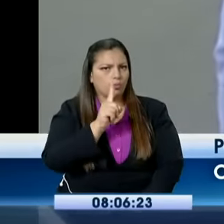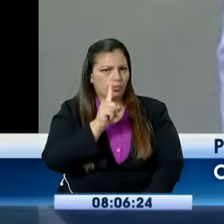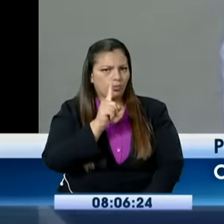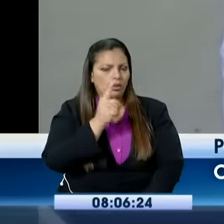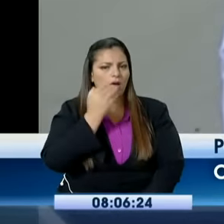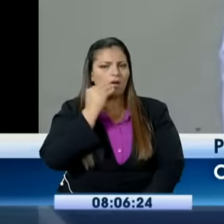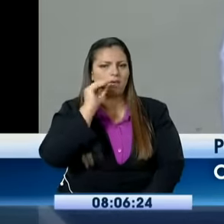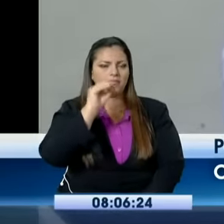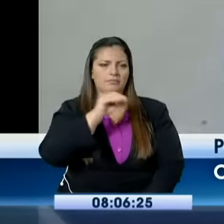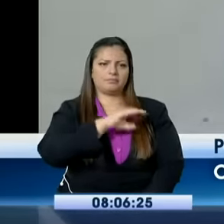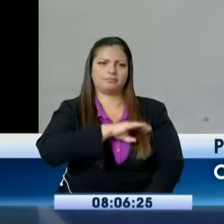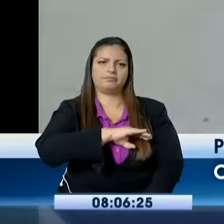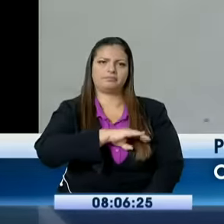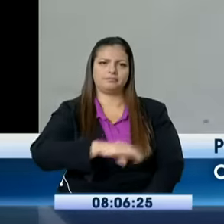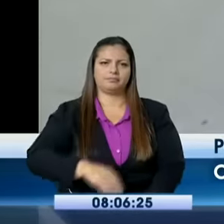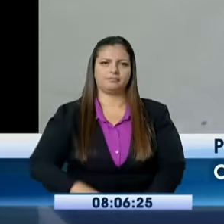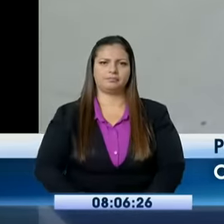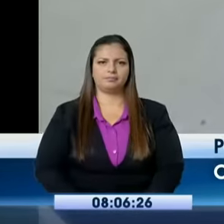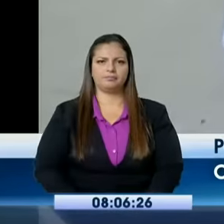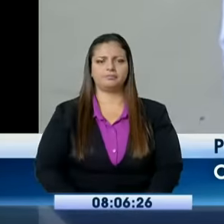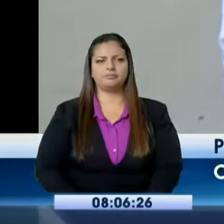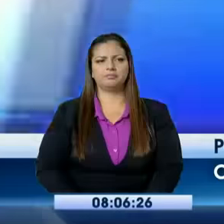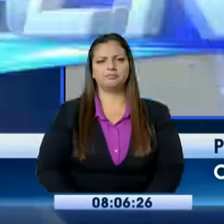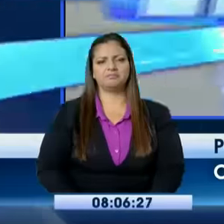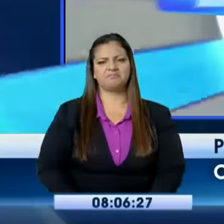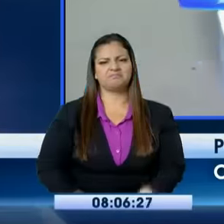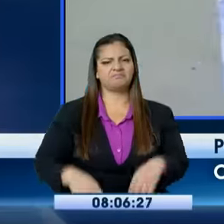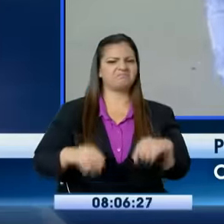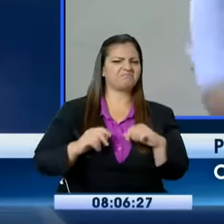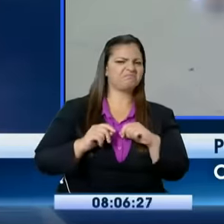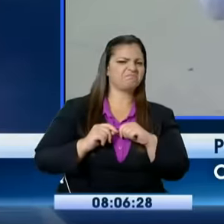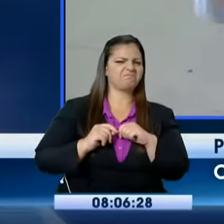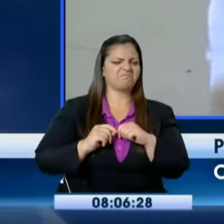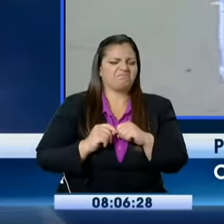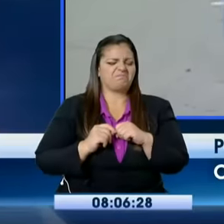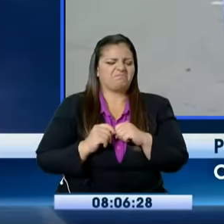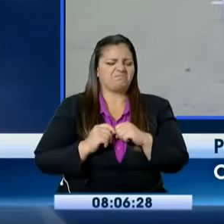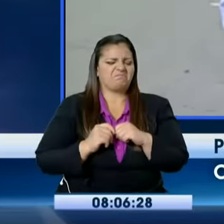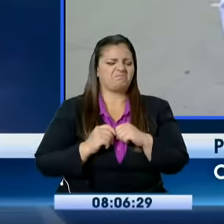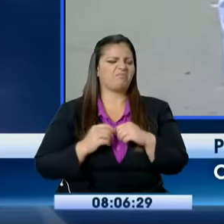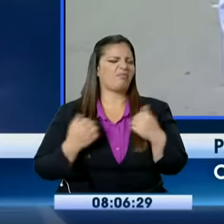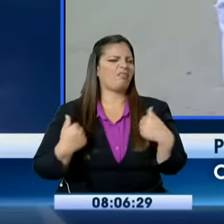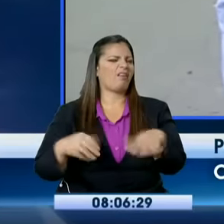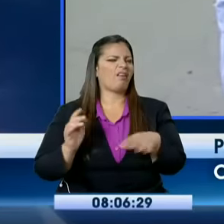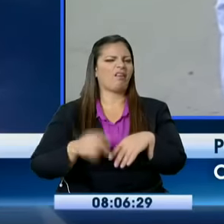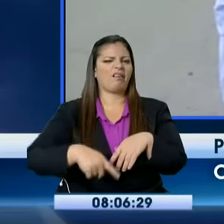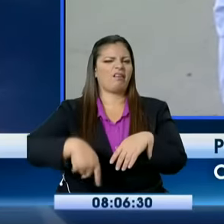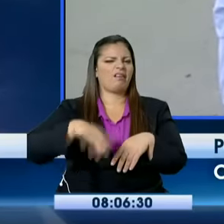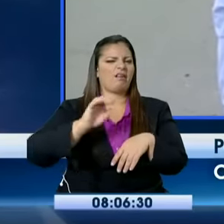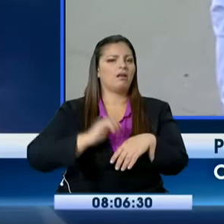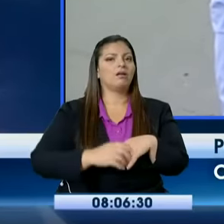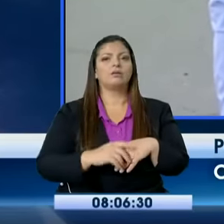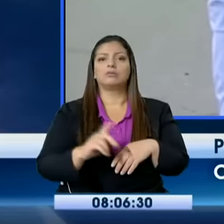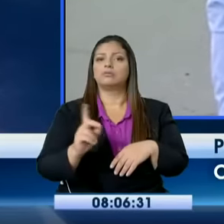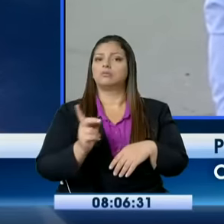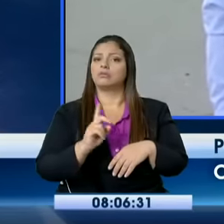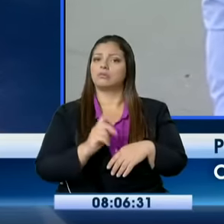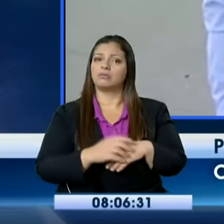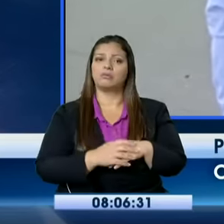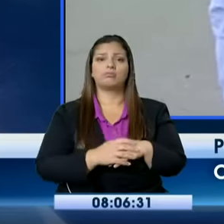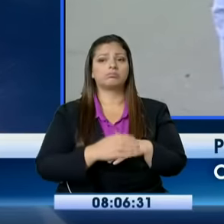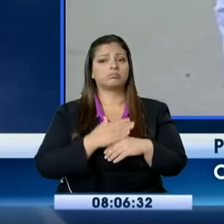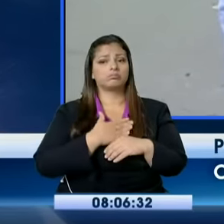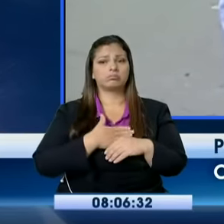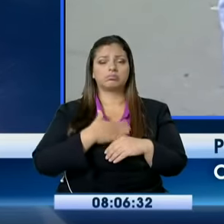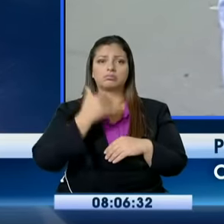yo lo digo, puede que a lo mejor no me afecte a mí o no me ataquen a mí, pero metros más adelante yo podría estar evitando algún tipo de desgracia